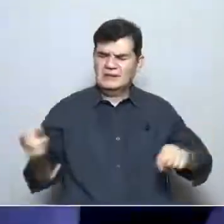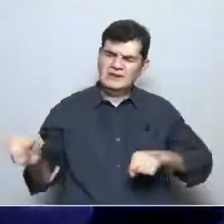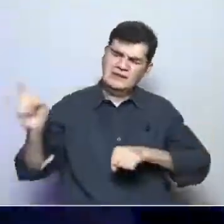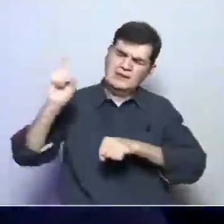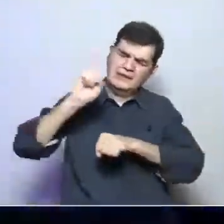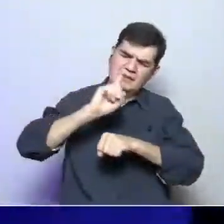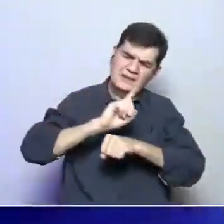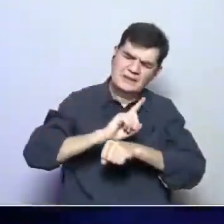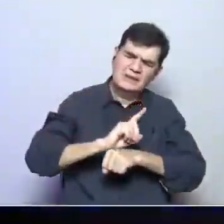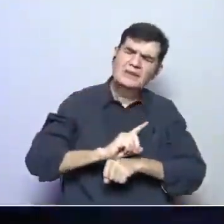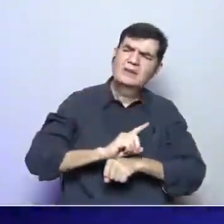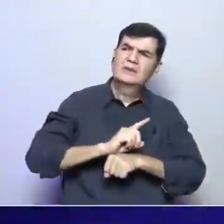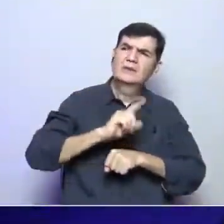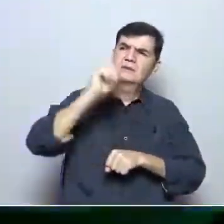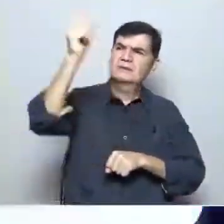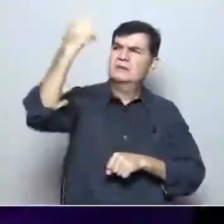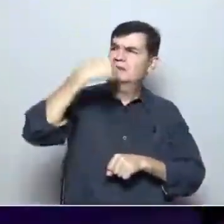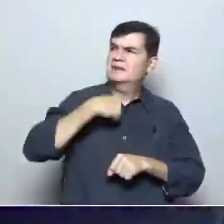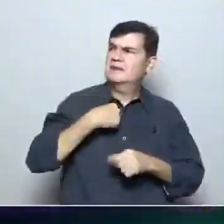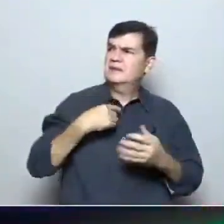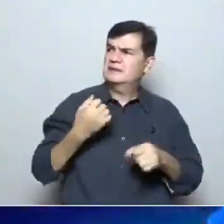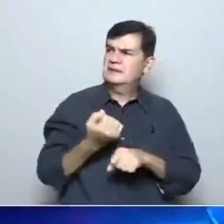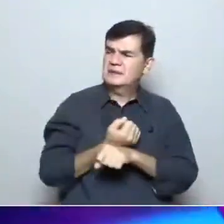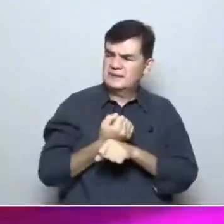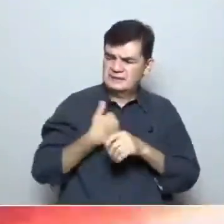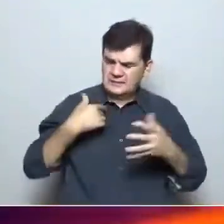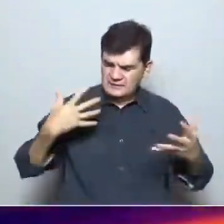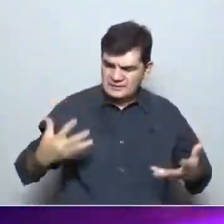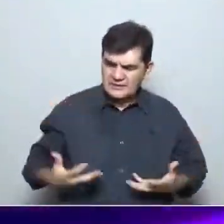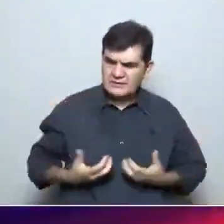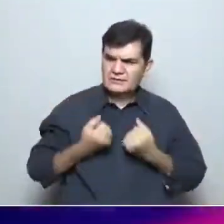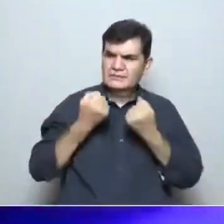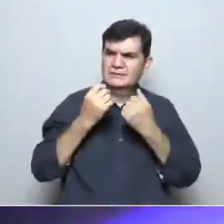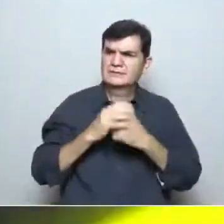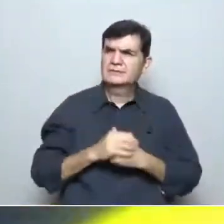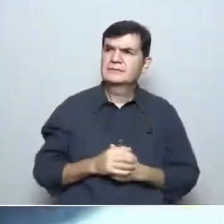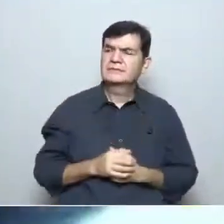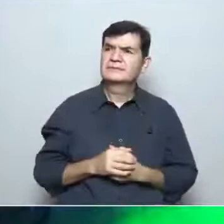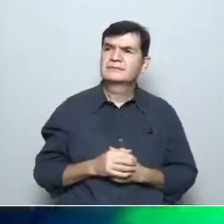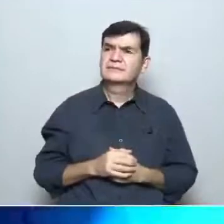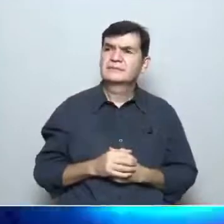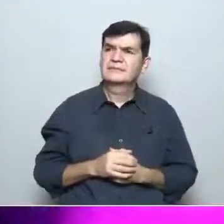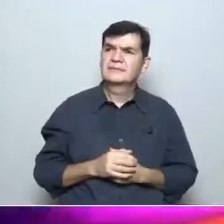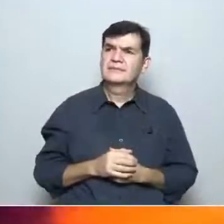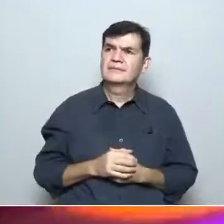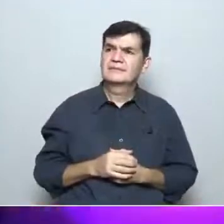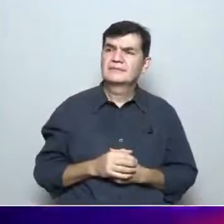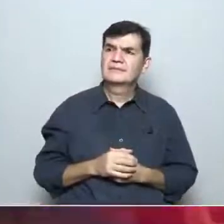Soy mía, tu sangre me rescató.